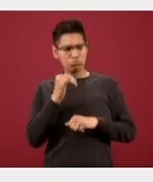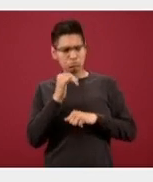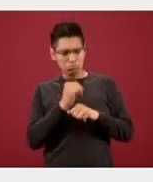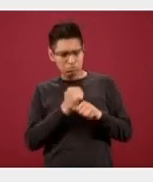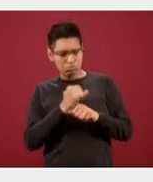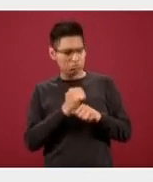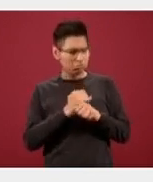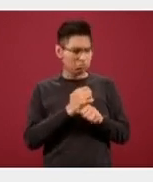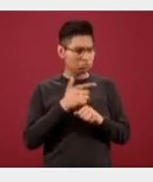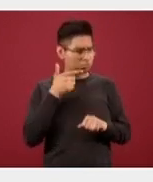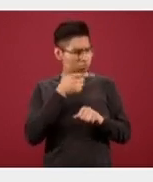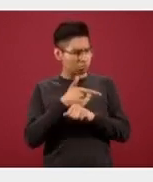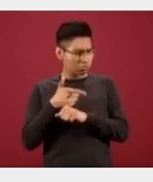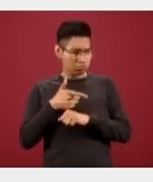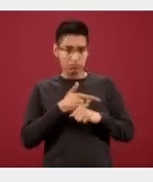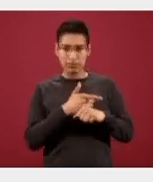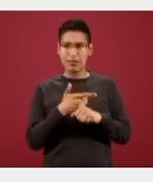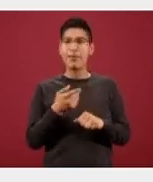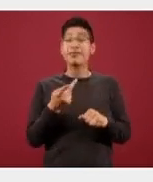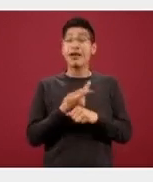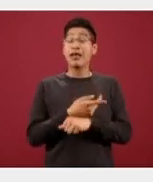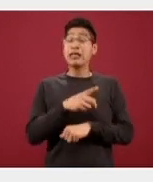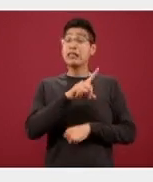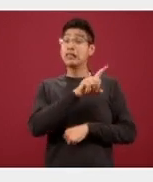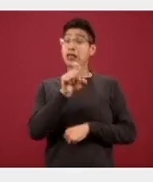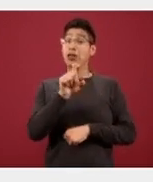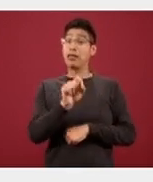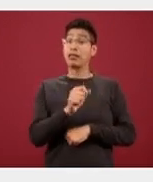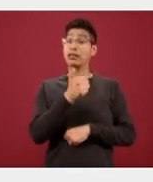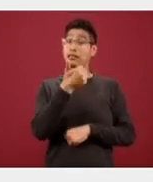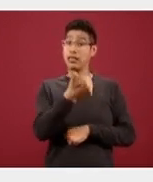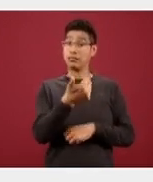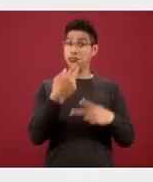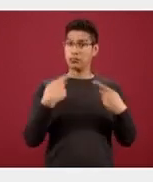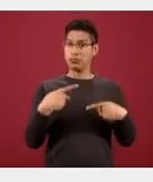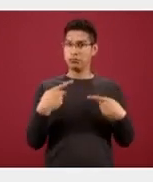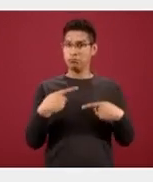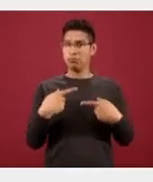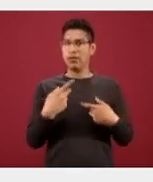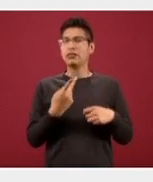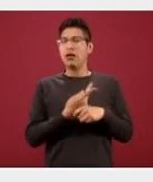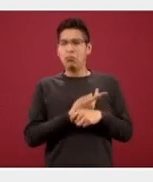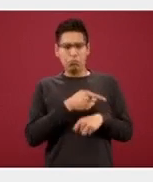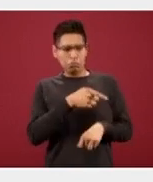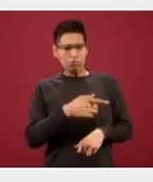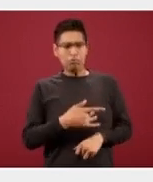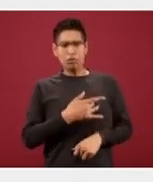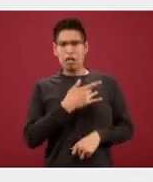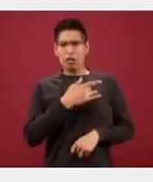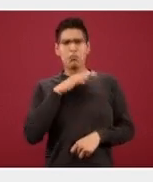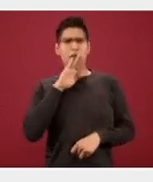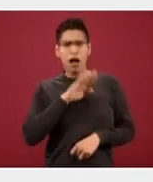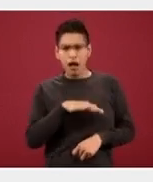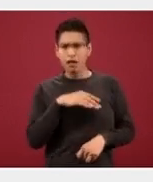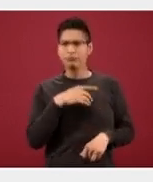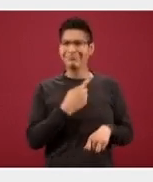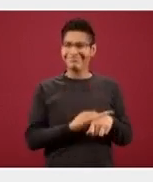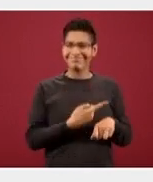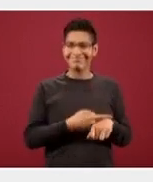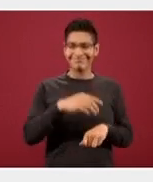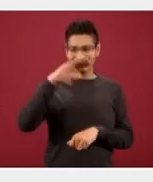de los 126 contactos que han desarrollado una sintomatología, comentarles